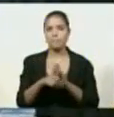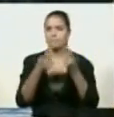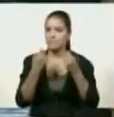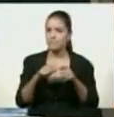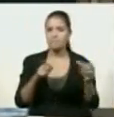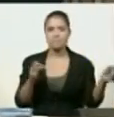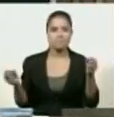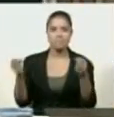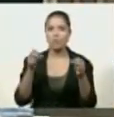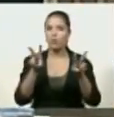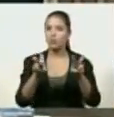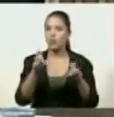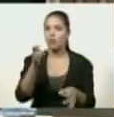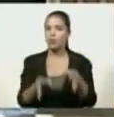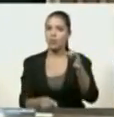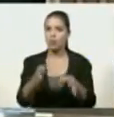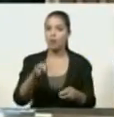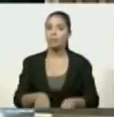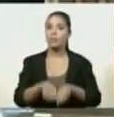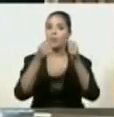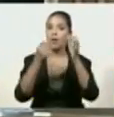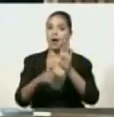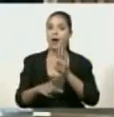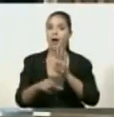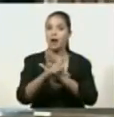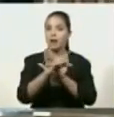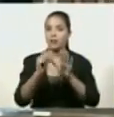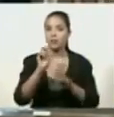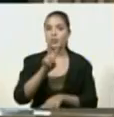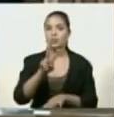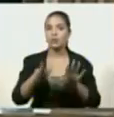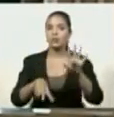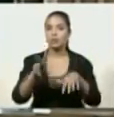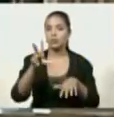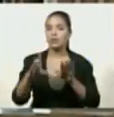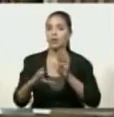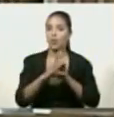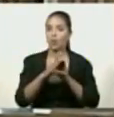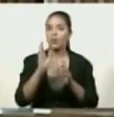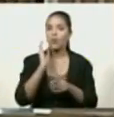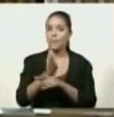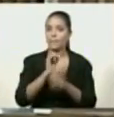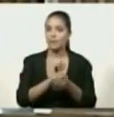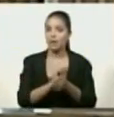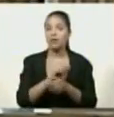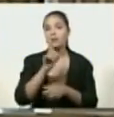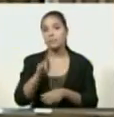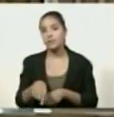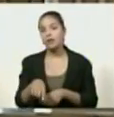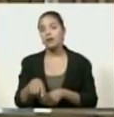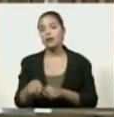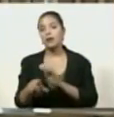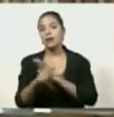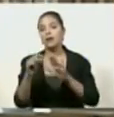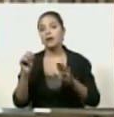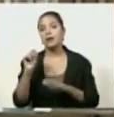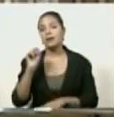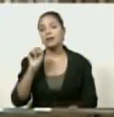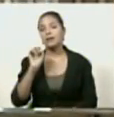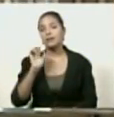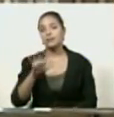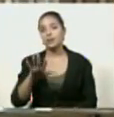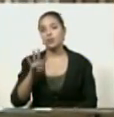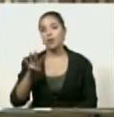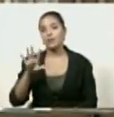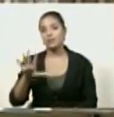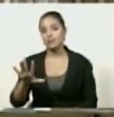de designar nuevos magistrados, esto violando el artículo 213 del Código Penal y lo que se reitera ya en la sentencia 545